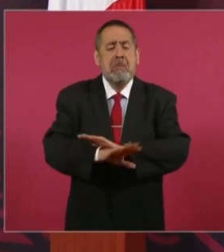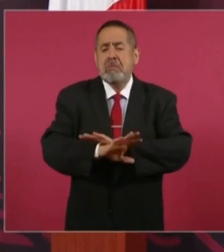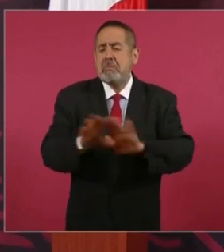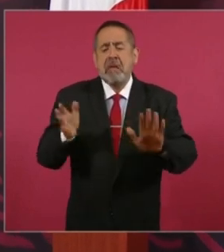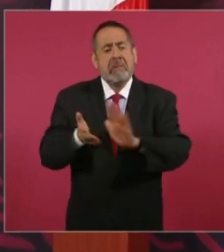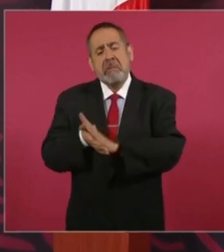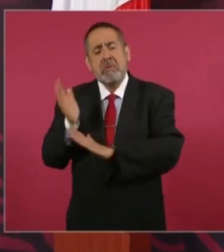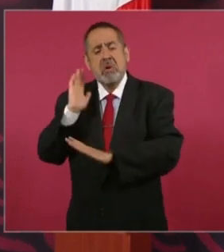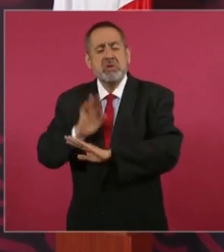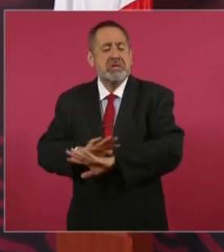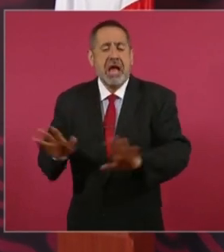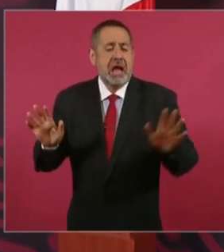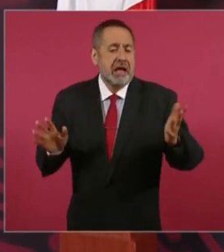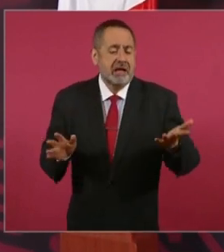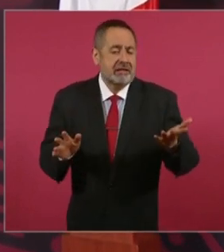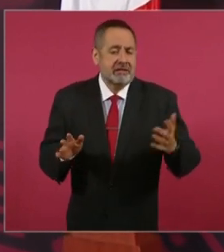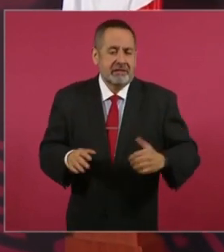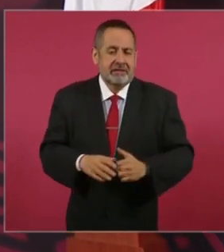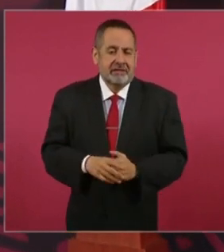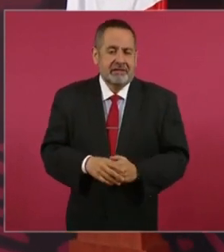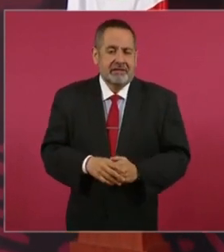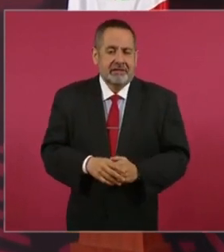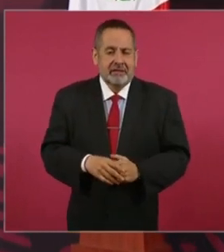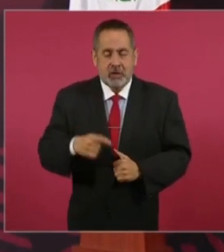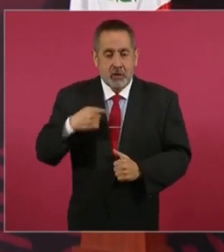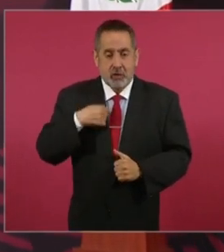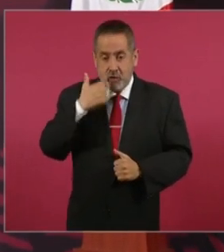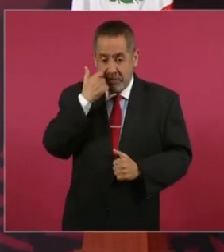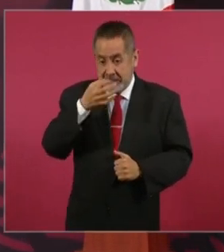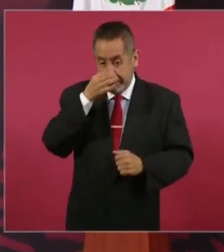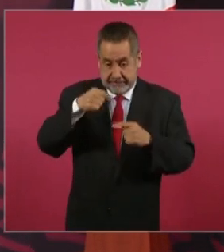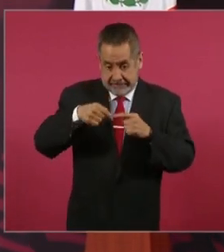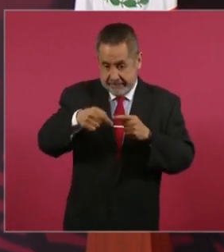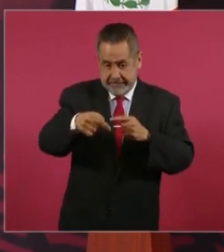lo que quiero es terminar